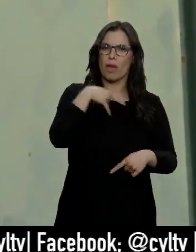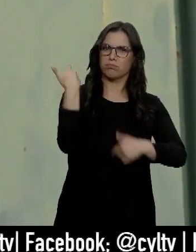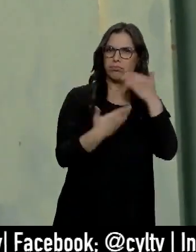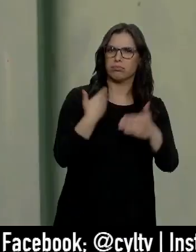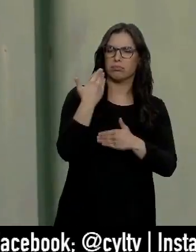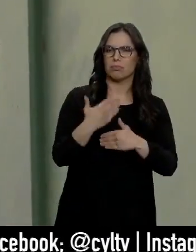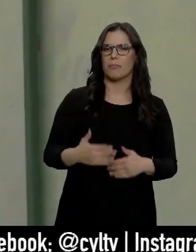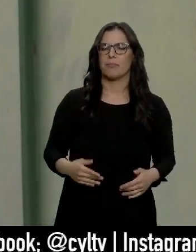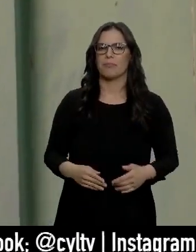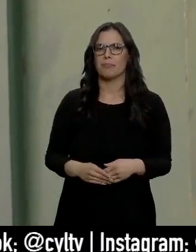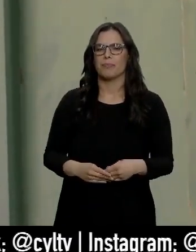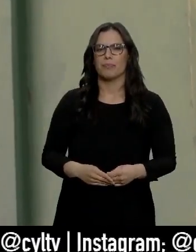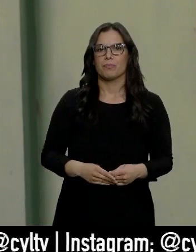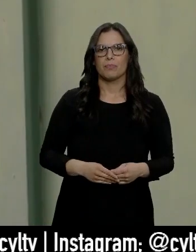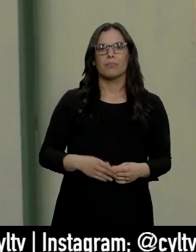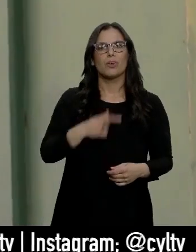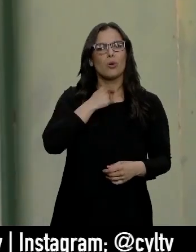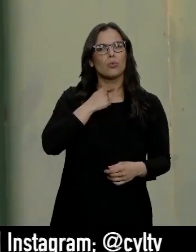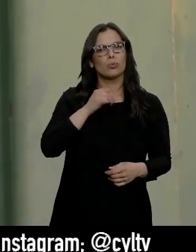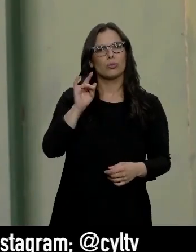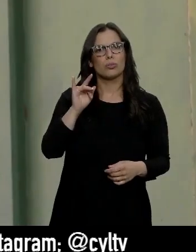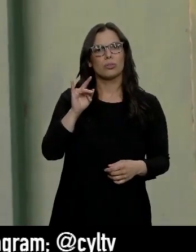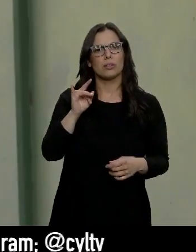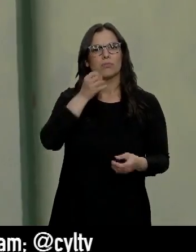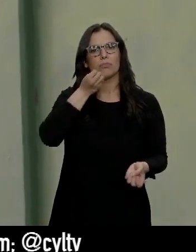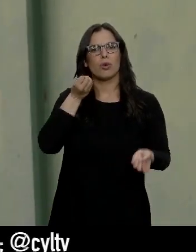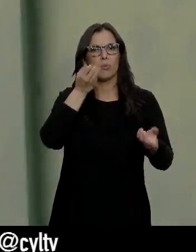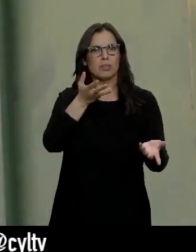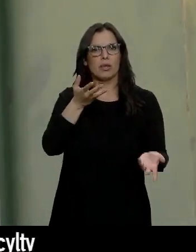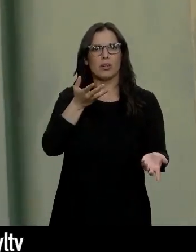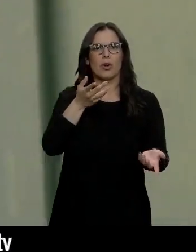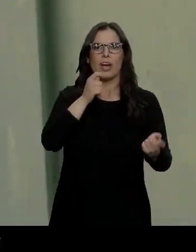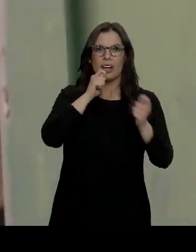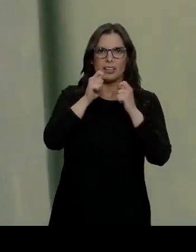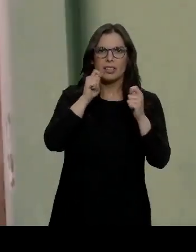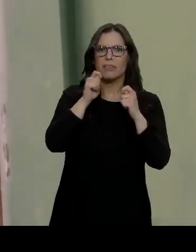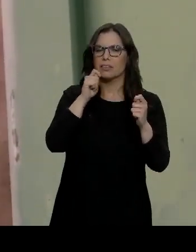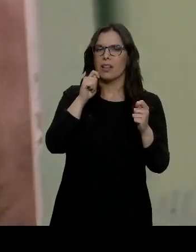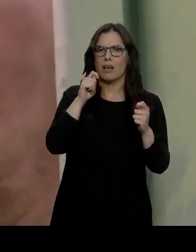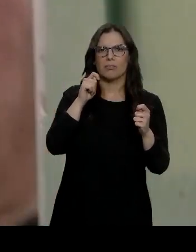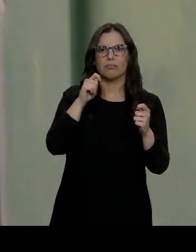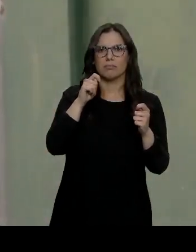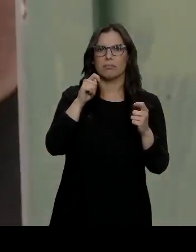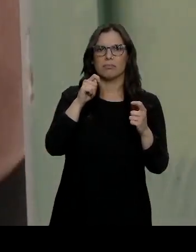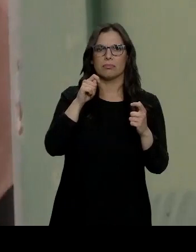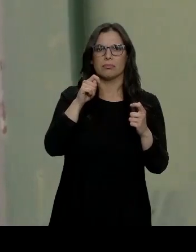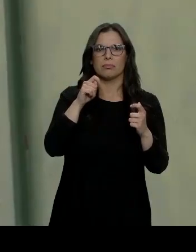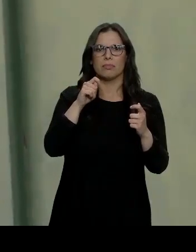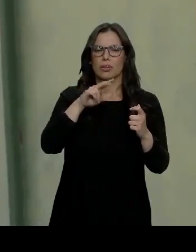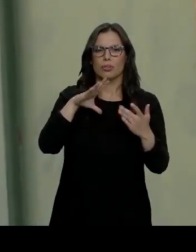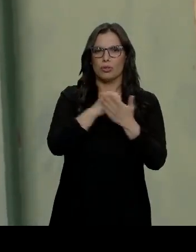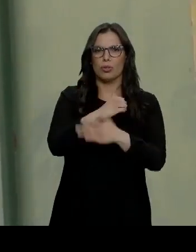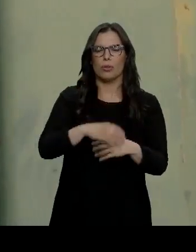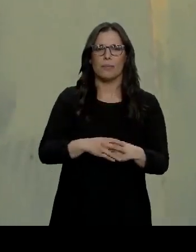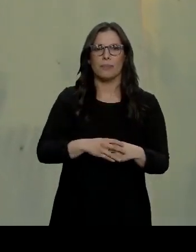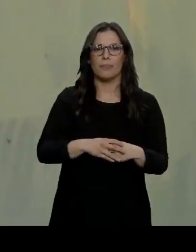adelante y demás. No sé, nos gustó y además nos gustó mucho el comentario. Y la entrevista y lo que había y demás. Y